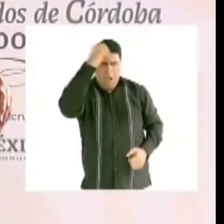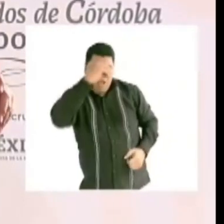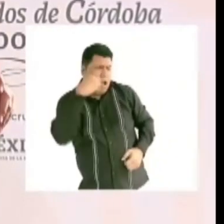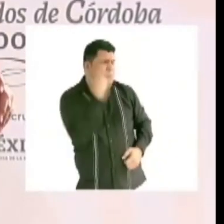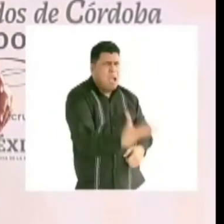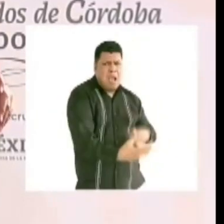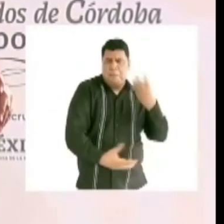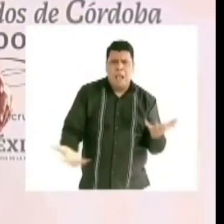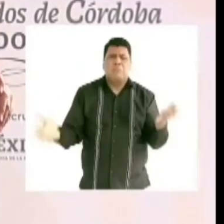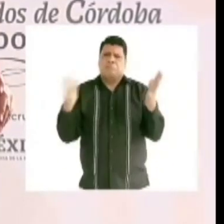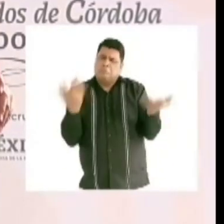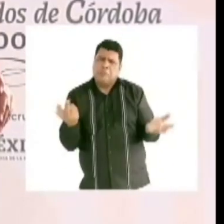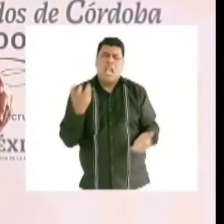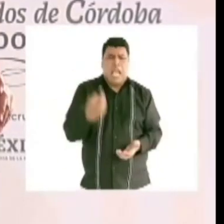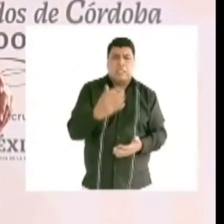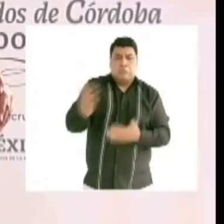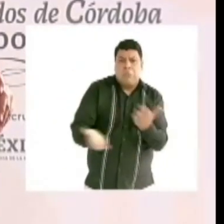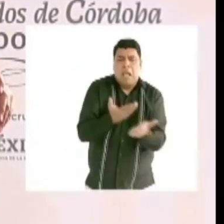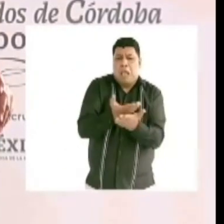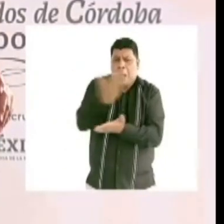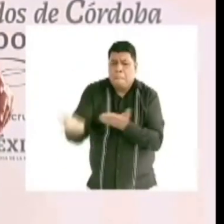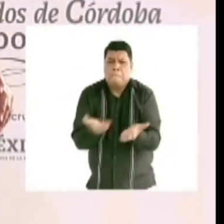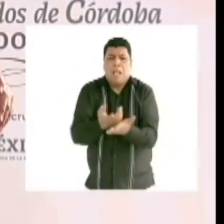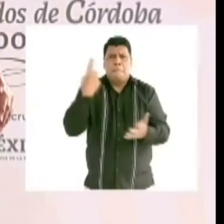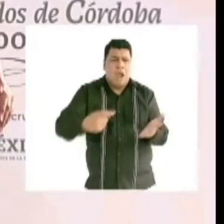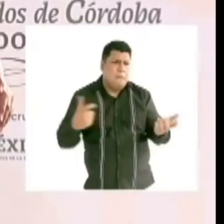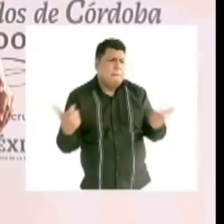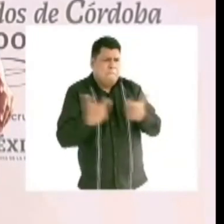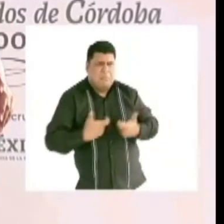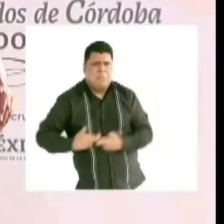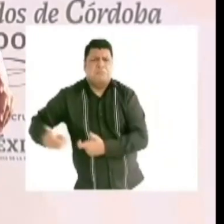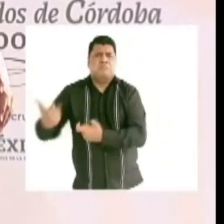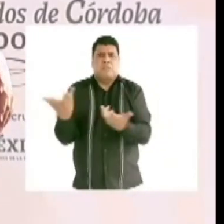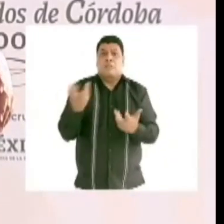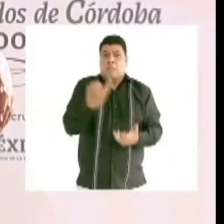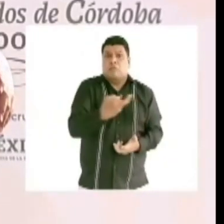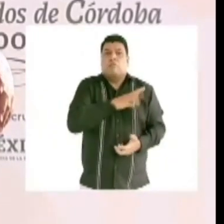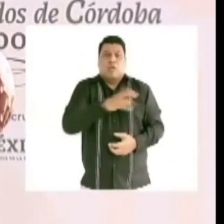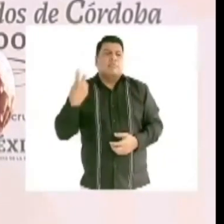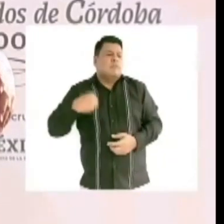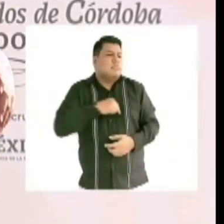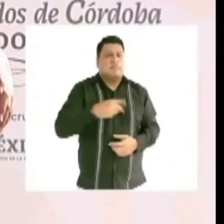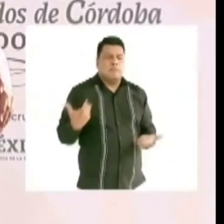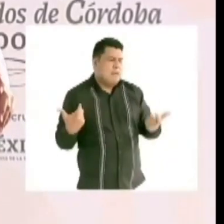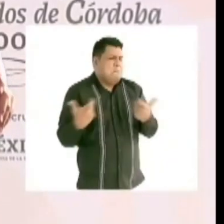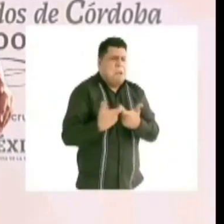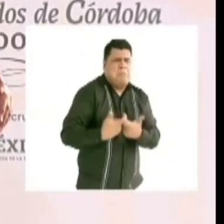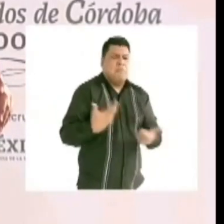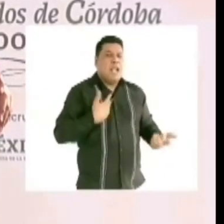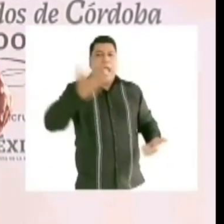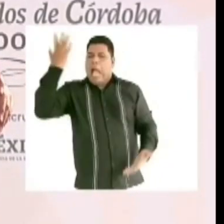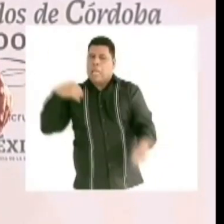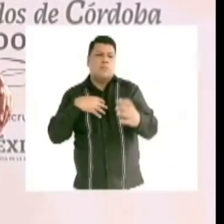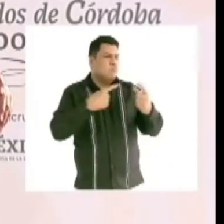el proyecto de convenio comercial que ha sido objeto ya de provechosas